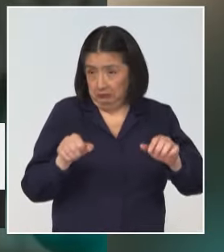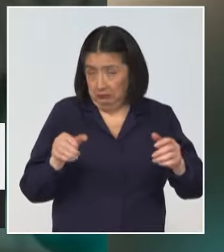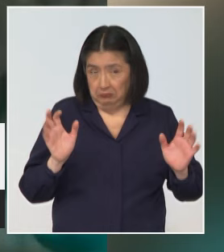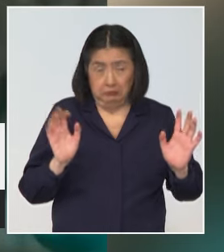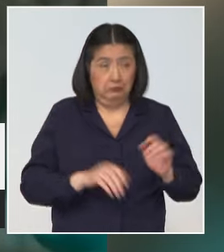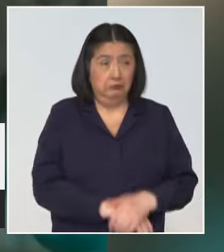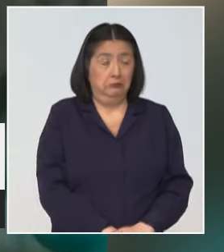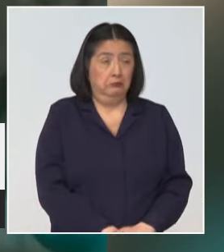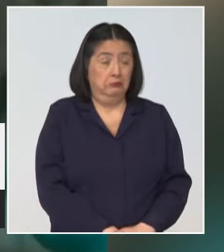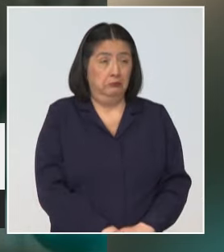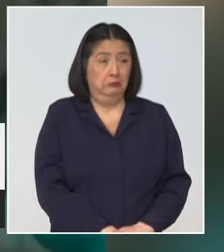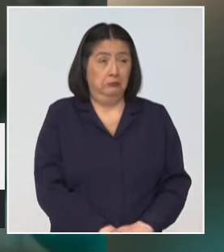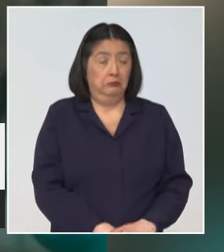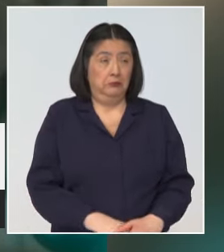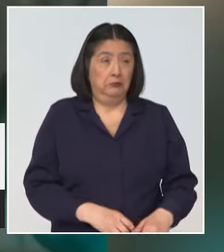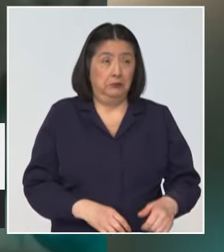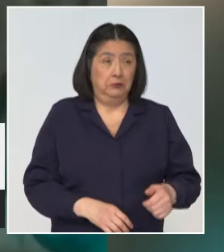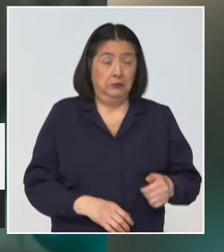llama? De los...